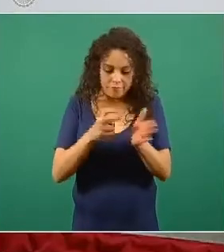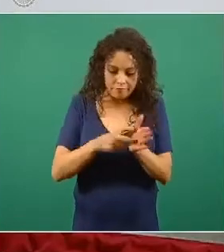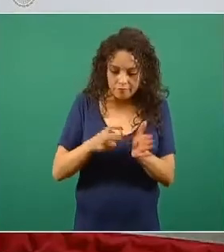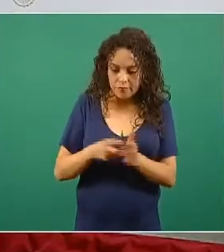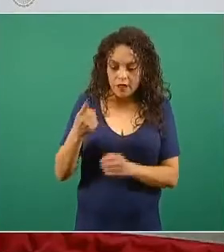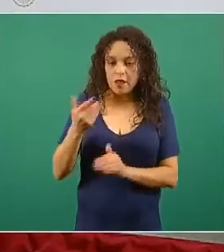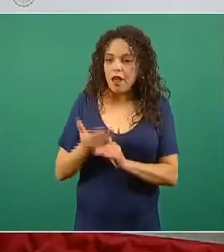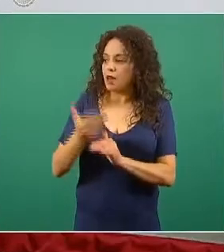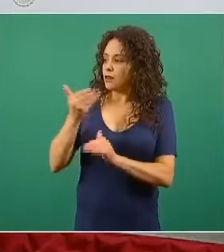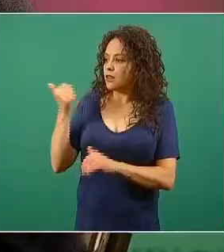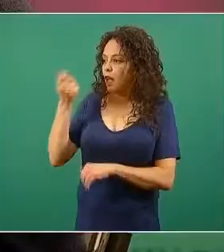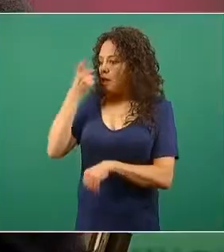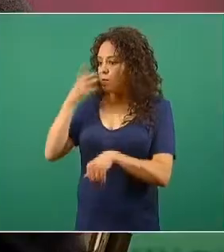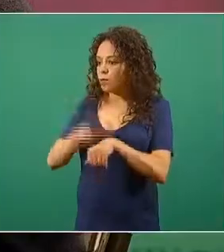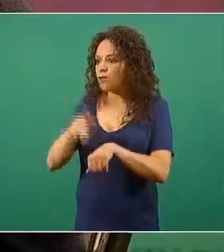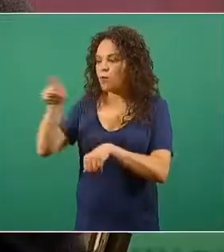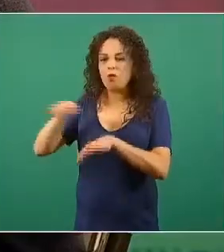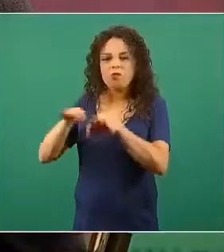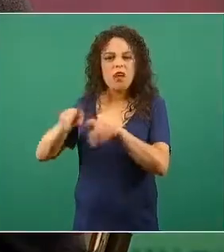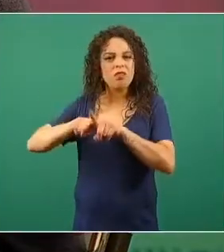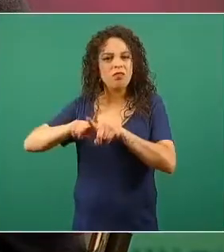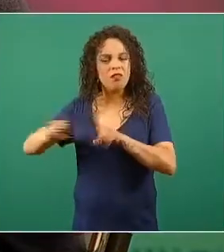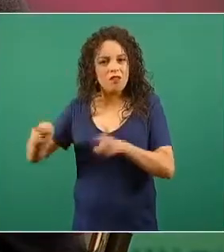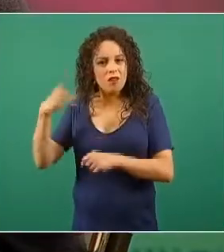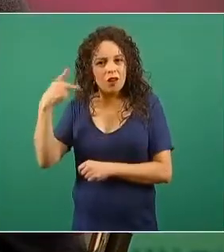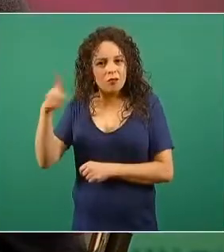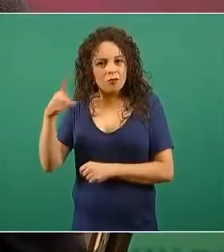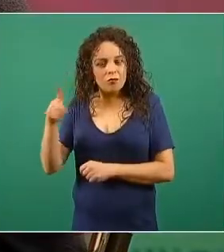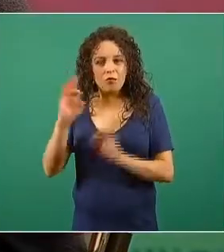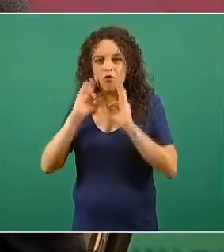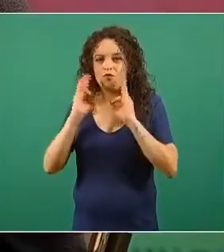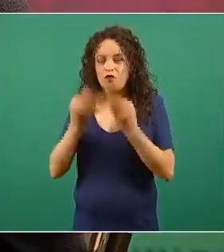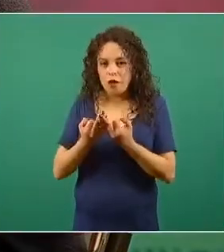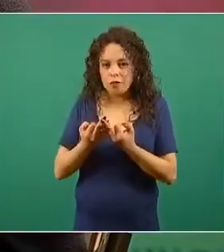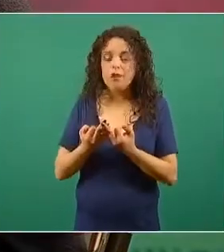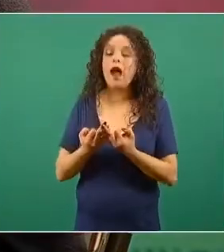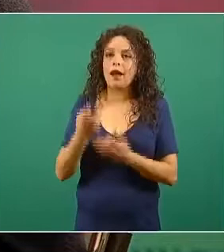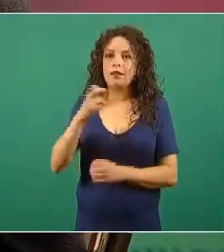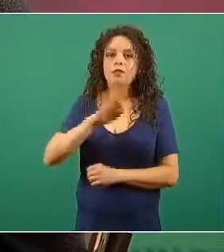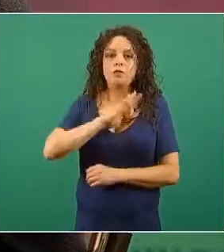administración previa estaba realizando y en su momento poder proponer